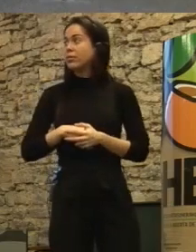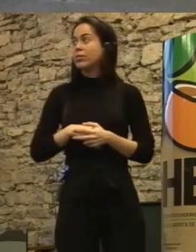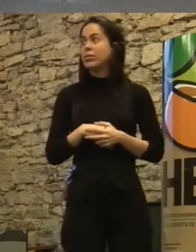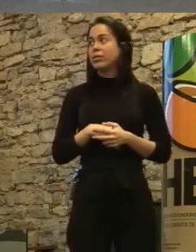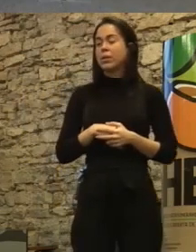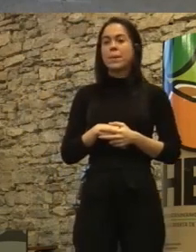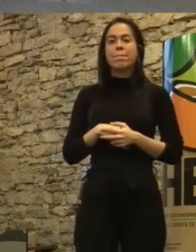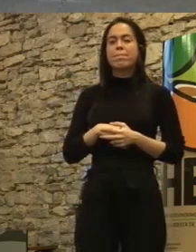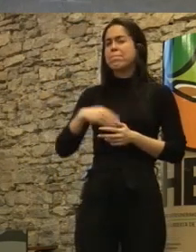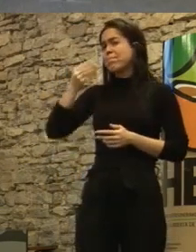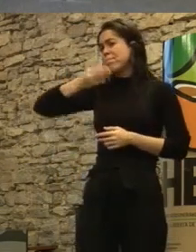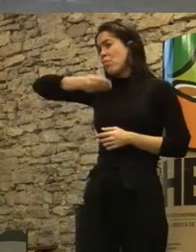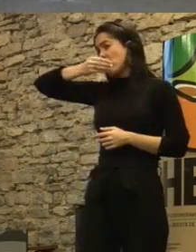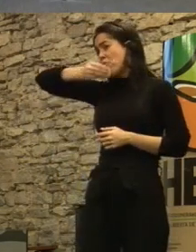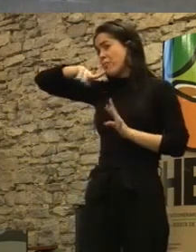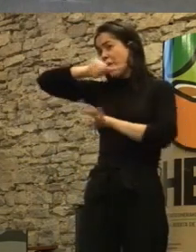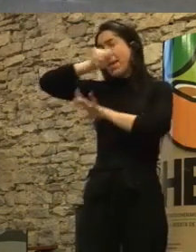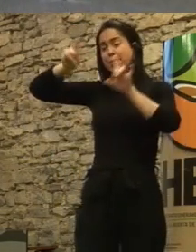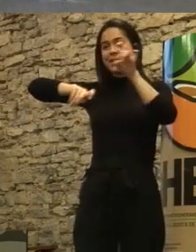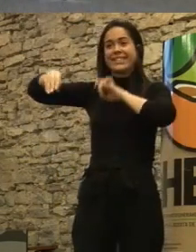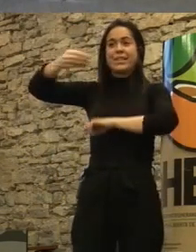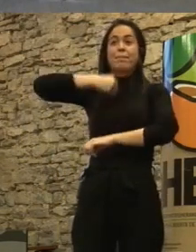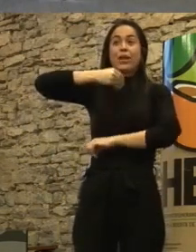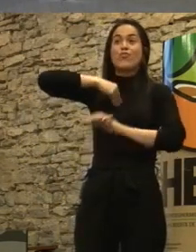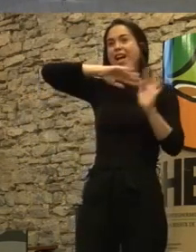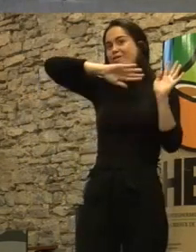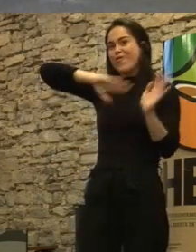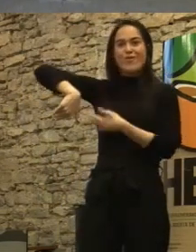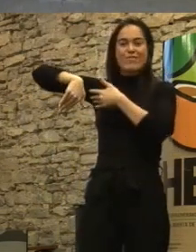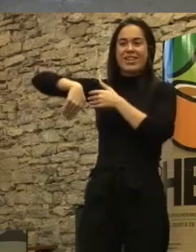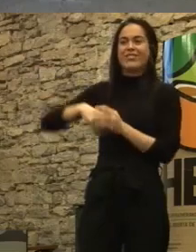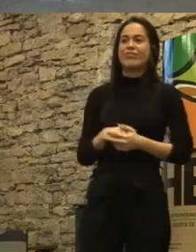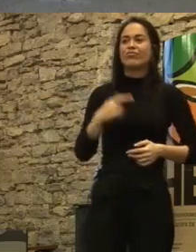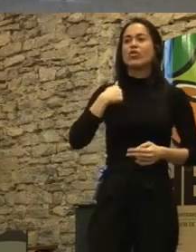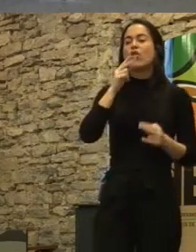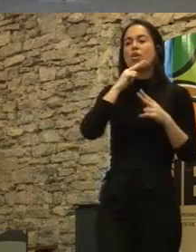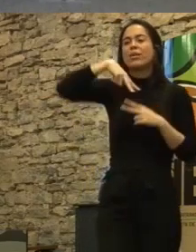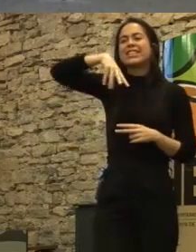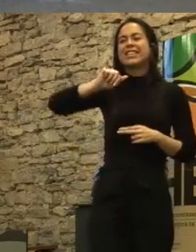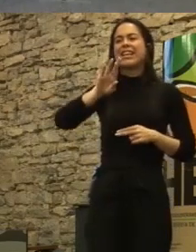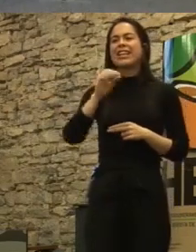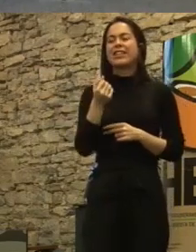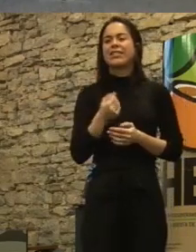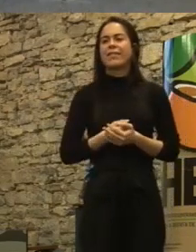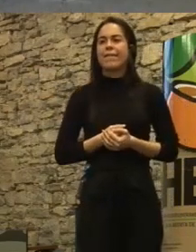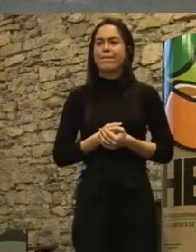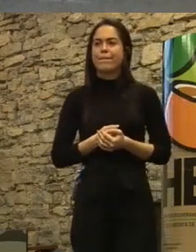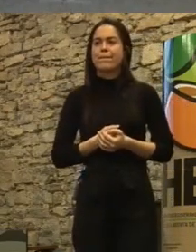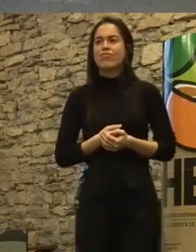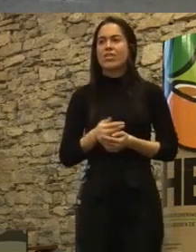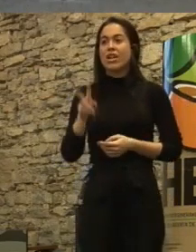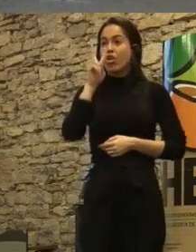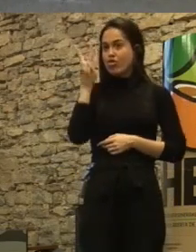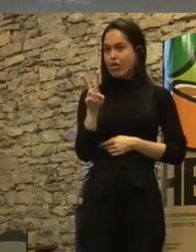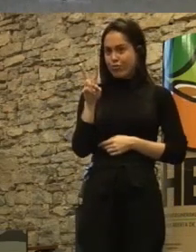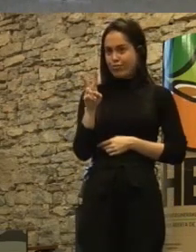magnífica última pregunta. Haznos la pregunta última. Yo me llamo Nerea y bueno, voy a hacer dos